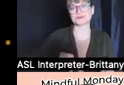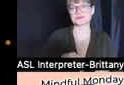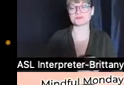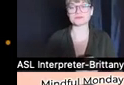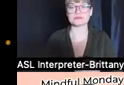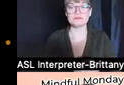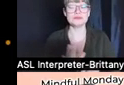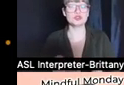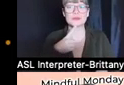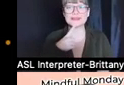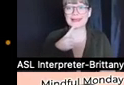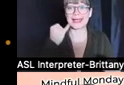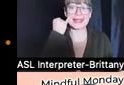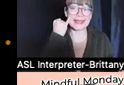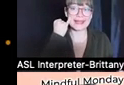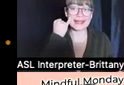quieren hacer, decirles,